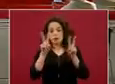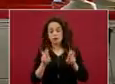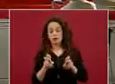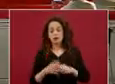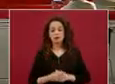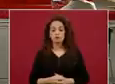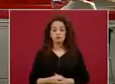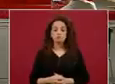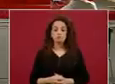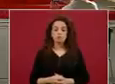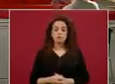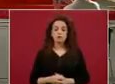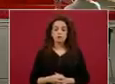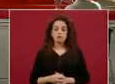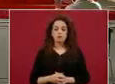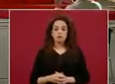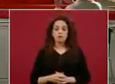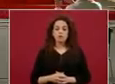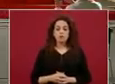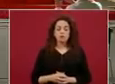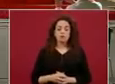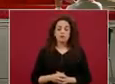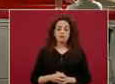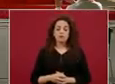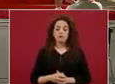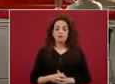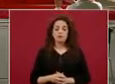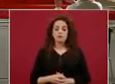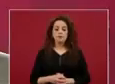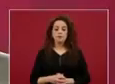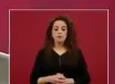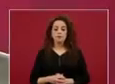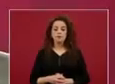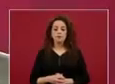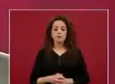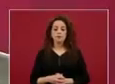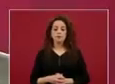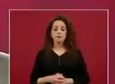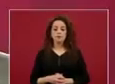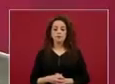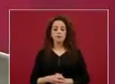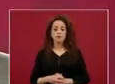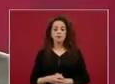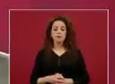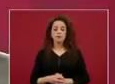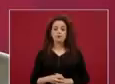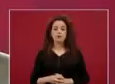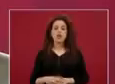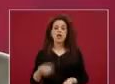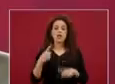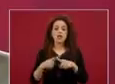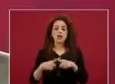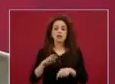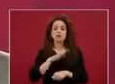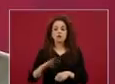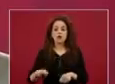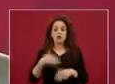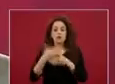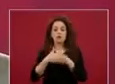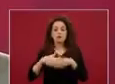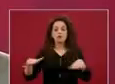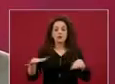Sobre quién estaría más cerca de llegar al verde, pues los que están en amarillo, en general.